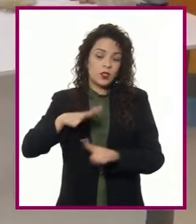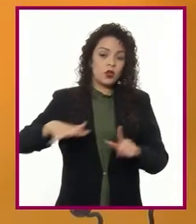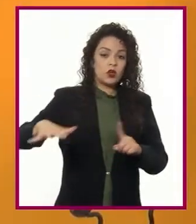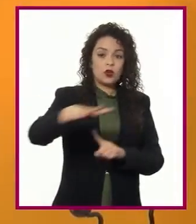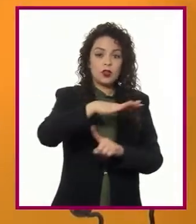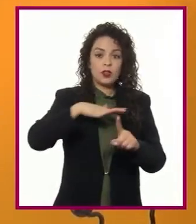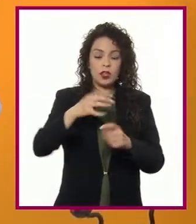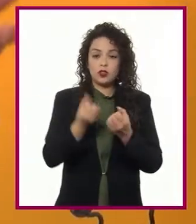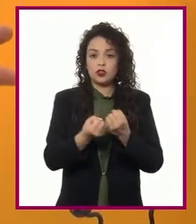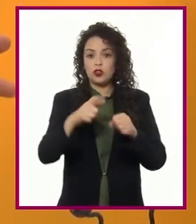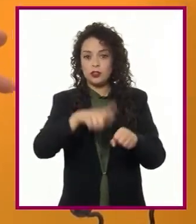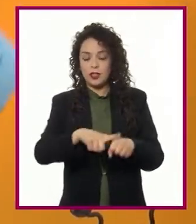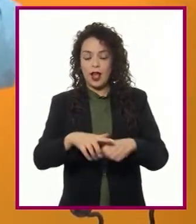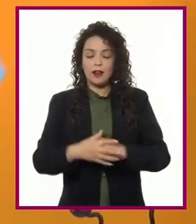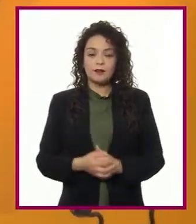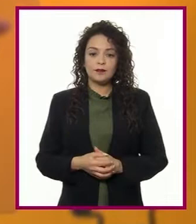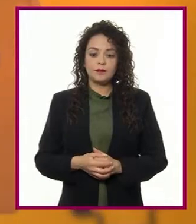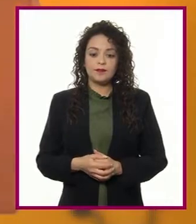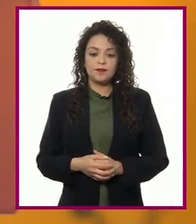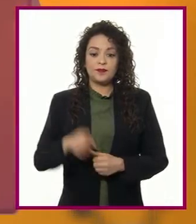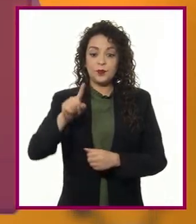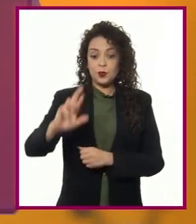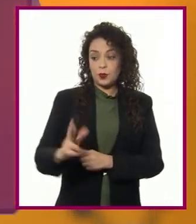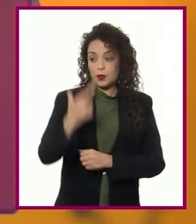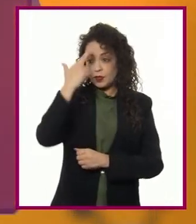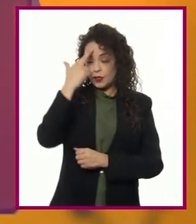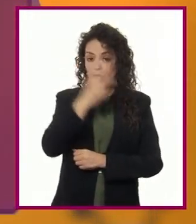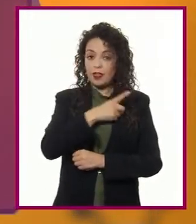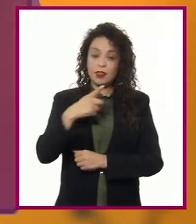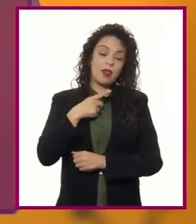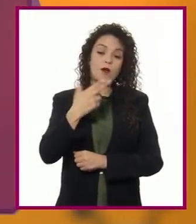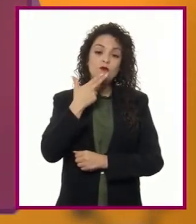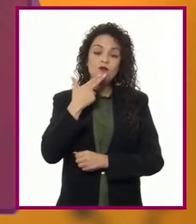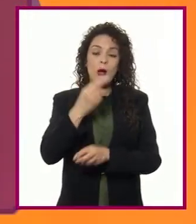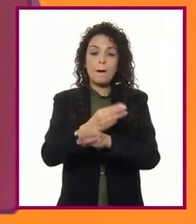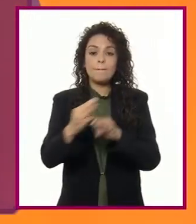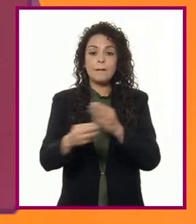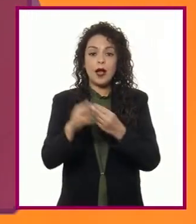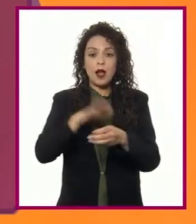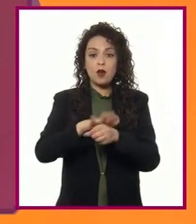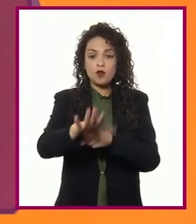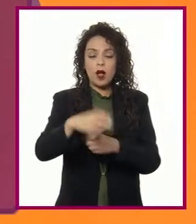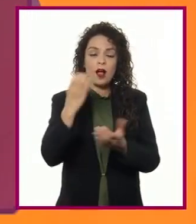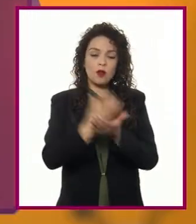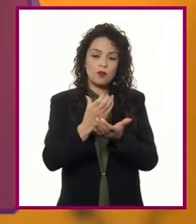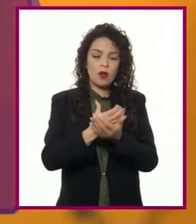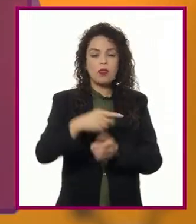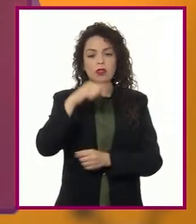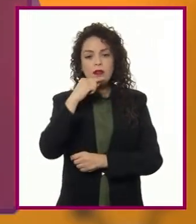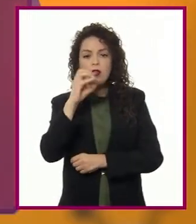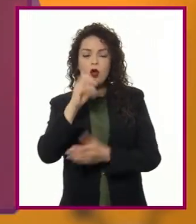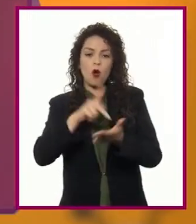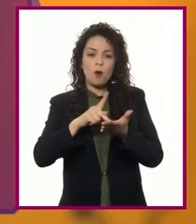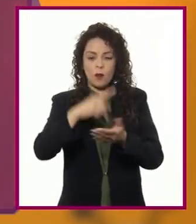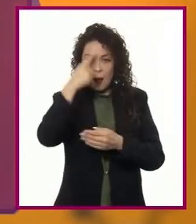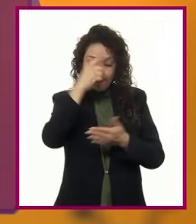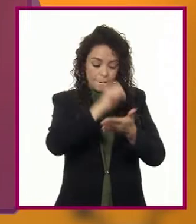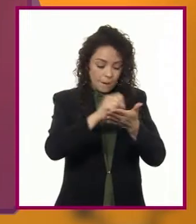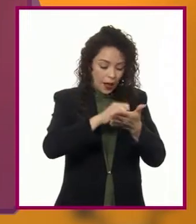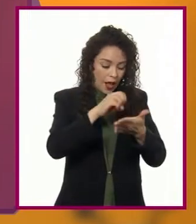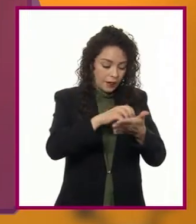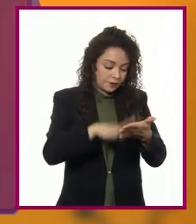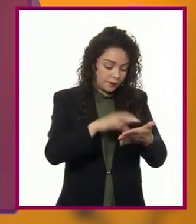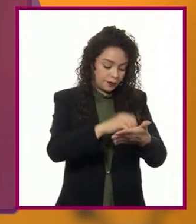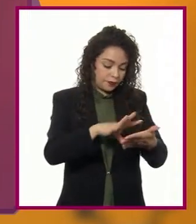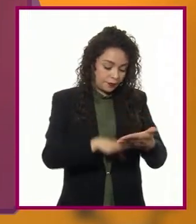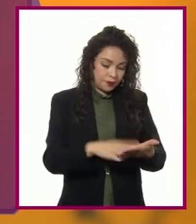natural. Recuerden que deben de emplear cuaderno, lápiz o bolígrafo para tomar apuntes y registrar a